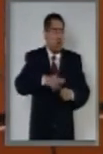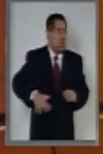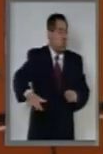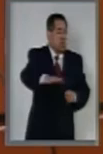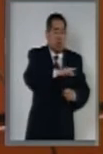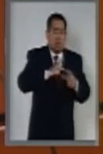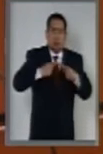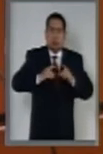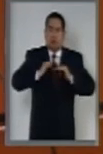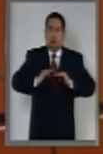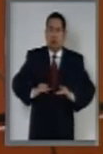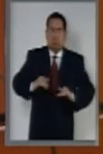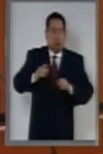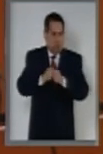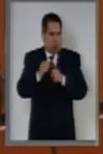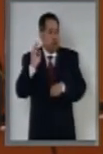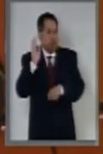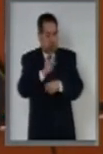seguridad y la